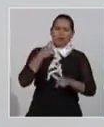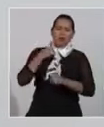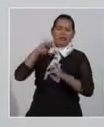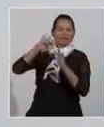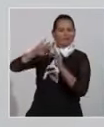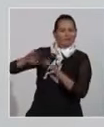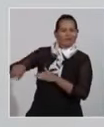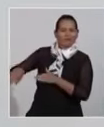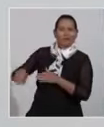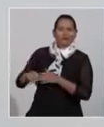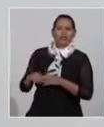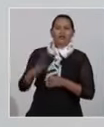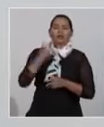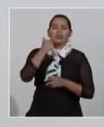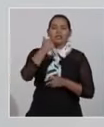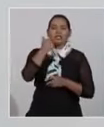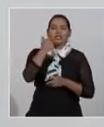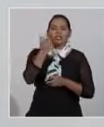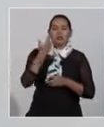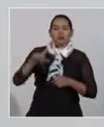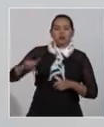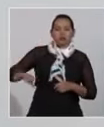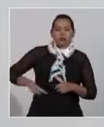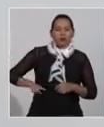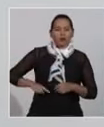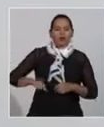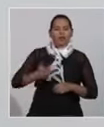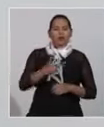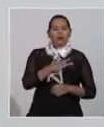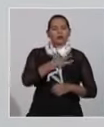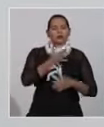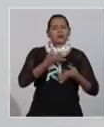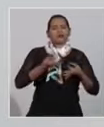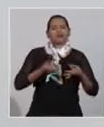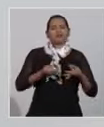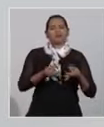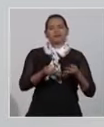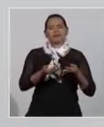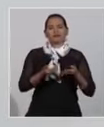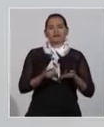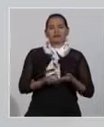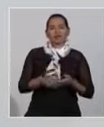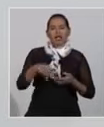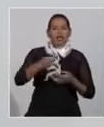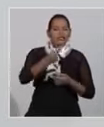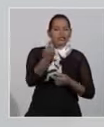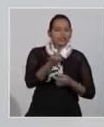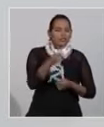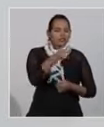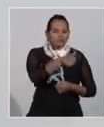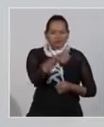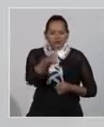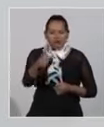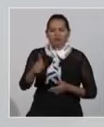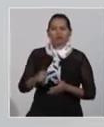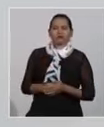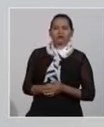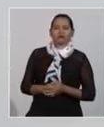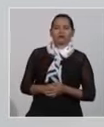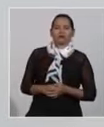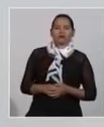un gobierno más humano. Un gobierno más sensible a las necesidades de cada uno de ustedes.